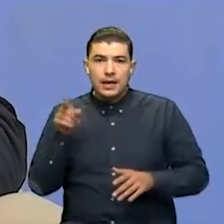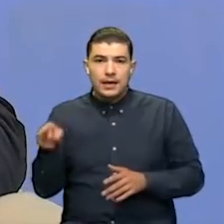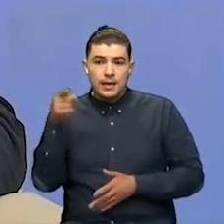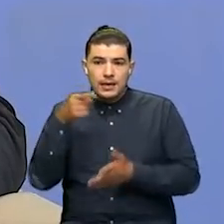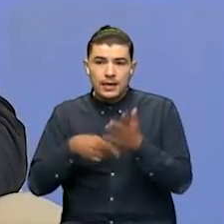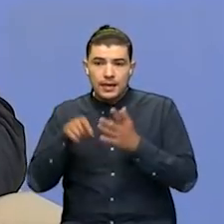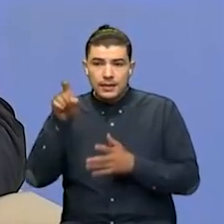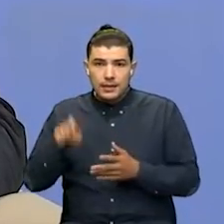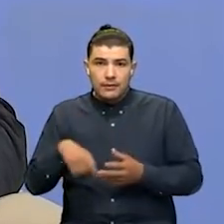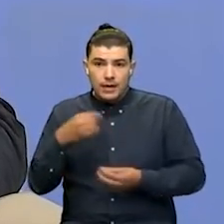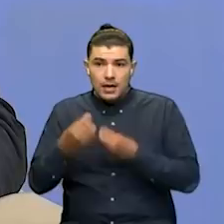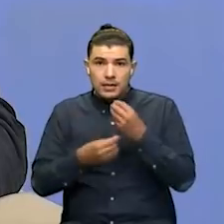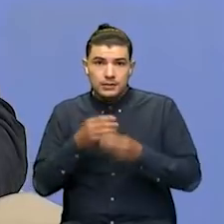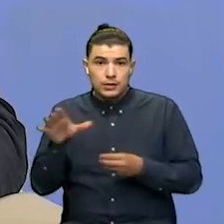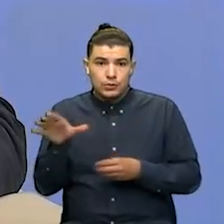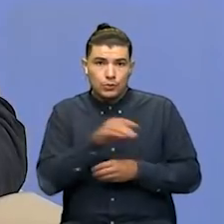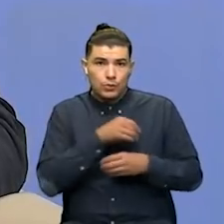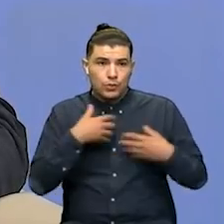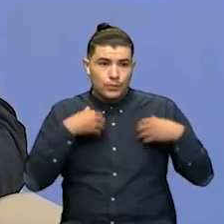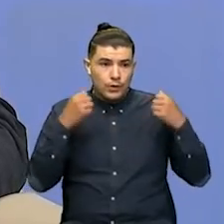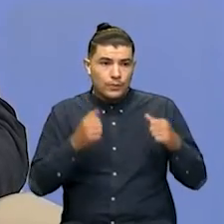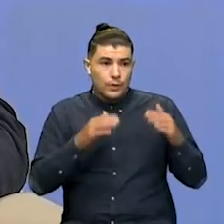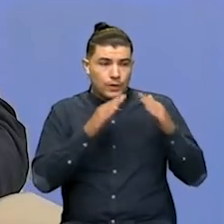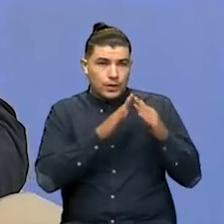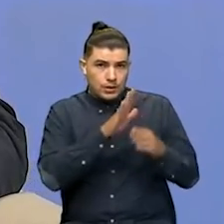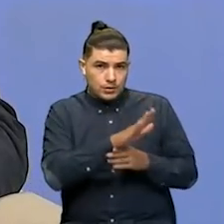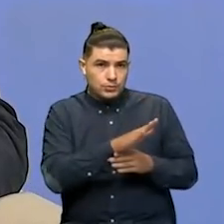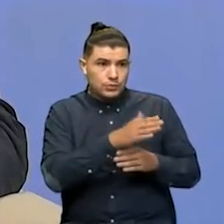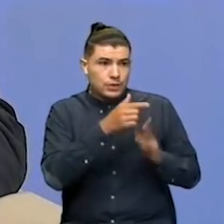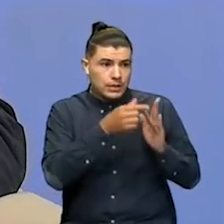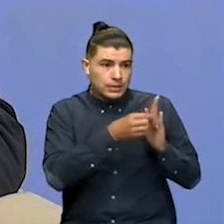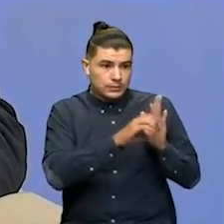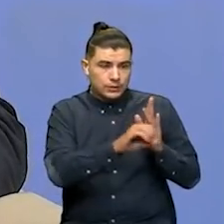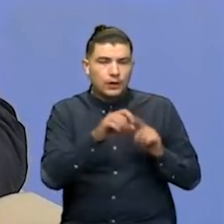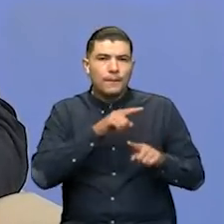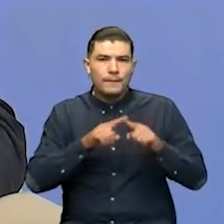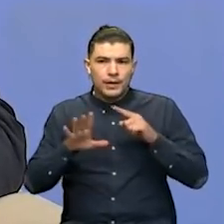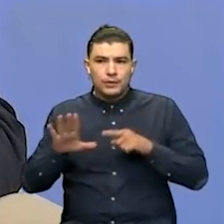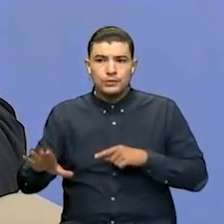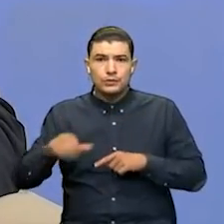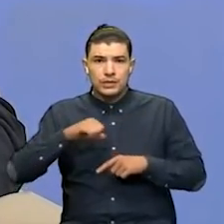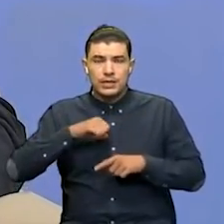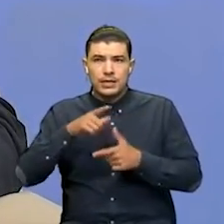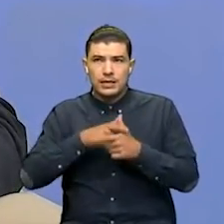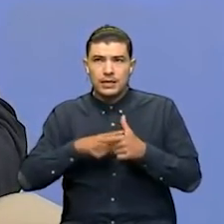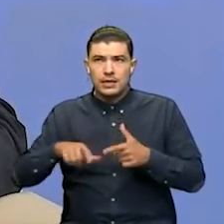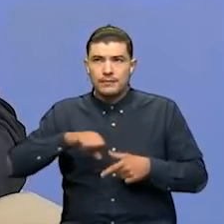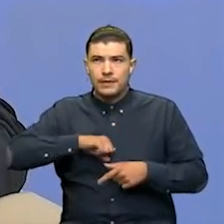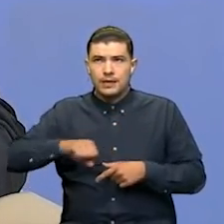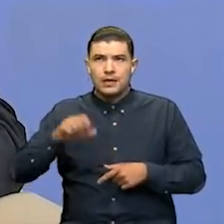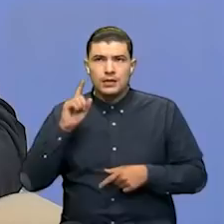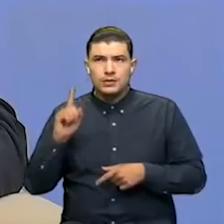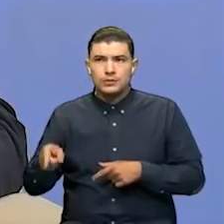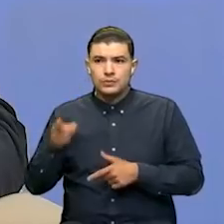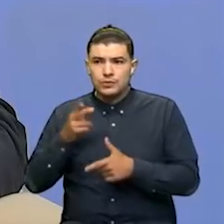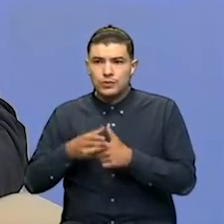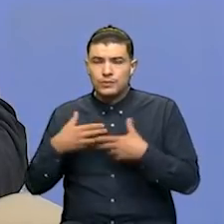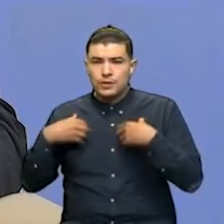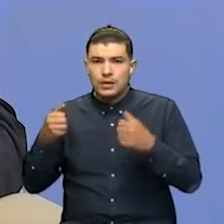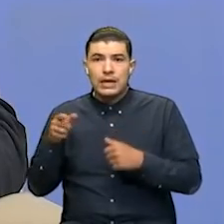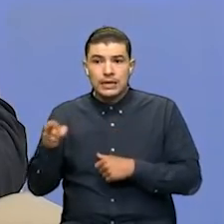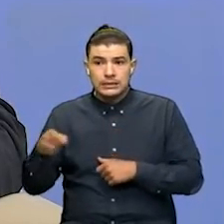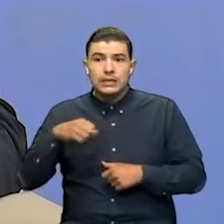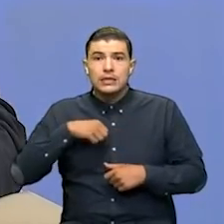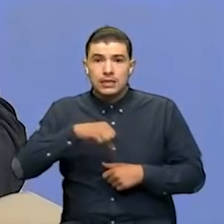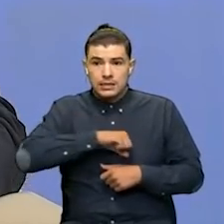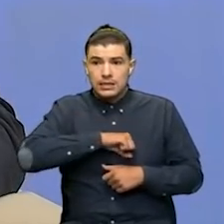pesar de que todos los bienes estén a nombre del esposo, ella tiene la mitad derecho de todos los bienes. Así todos los bienes estén a nombre de él, ella tiene la